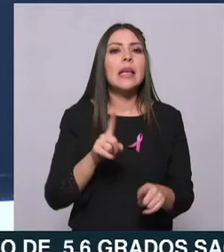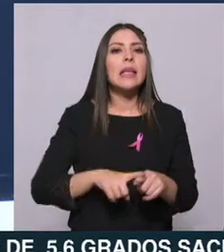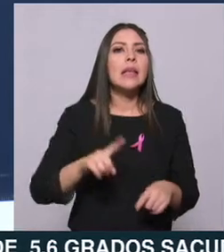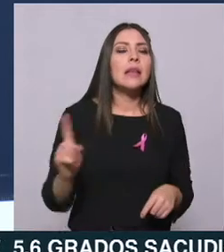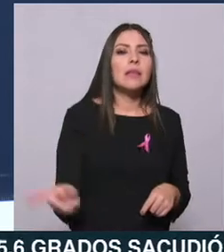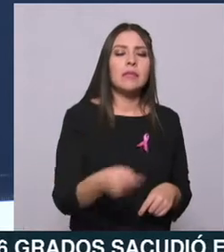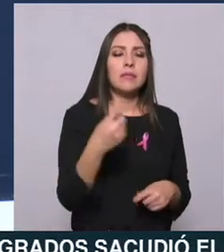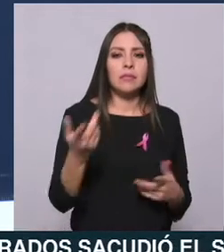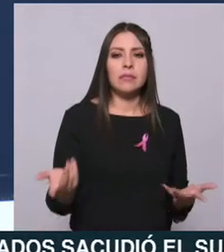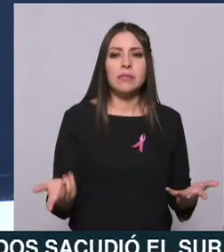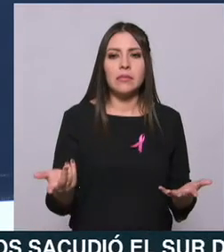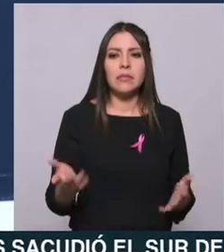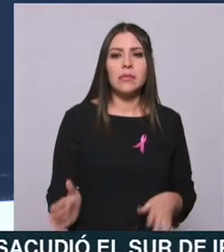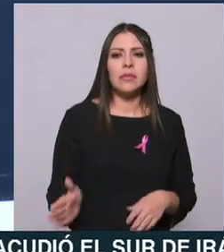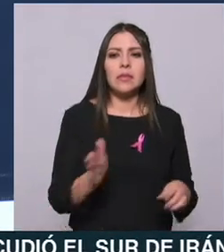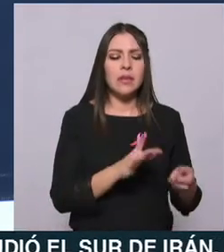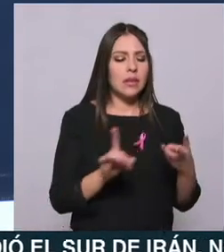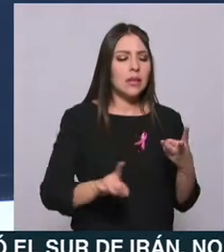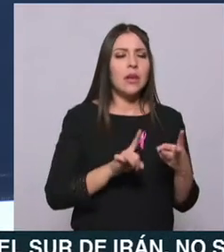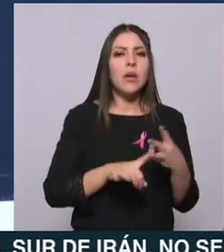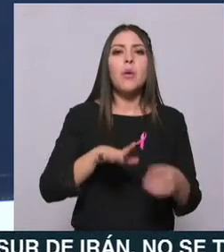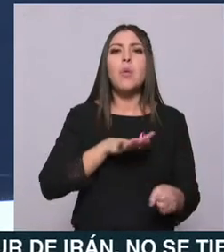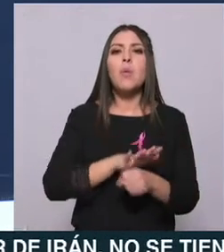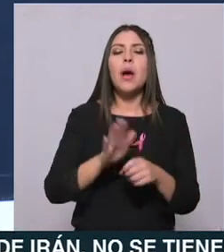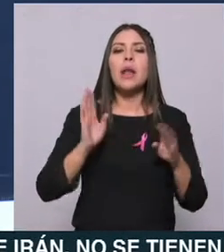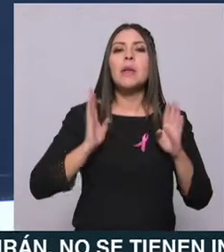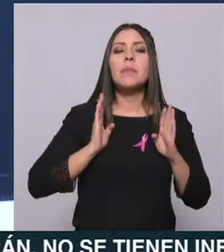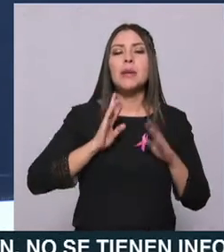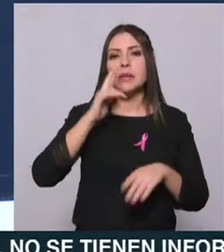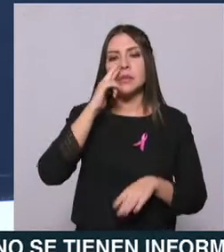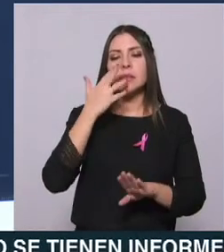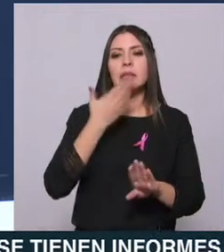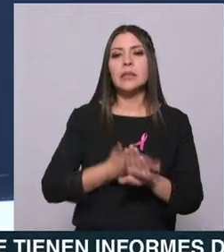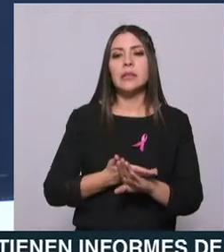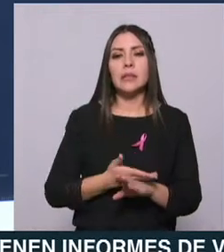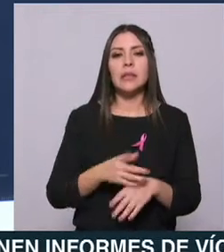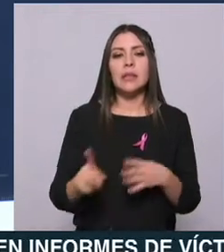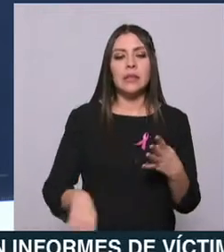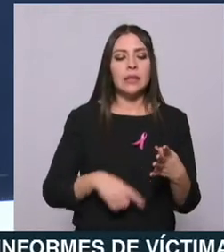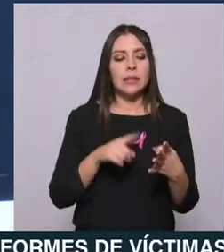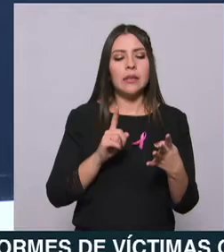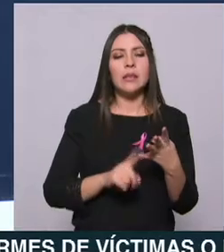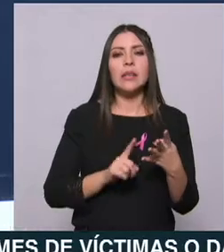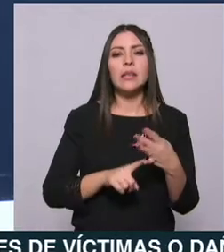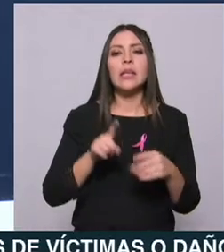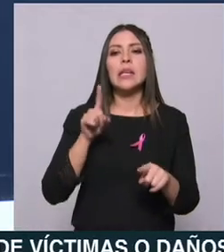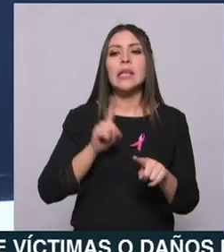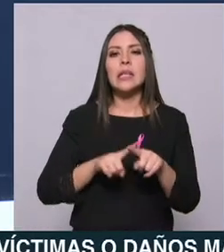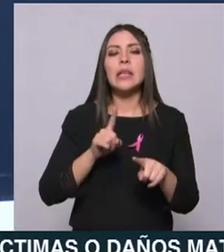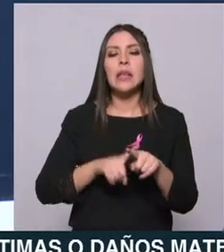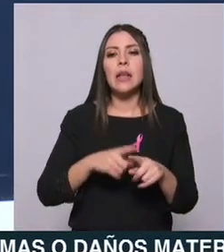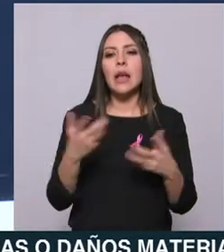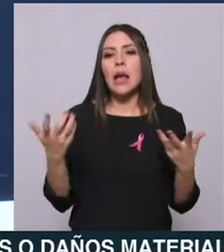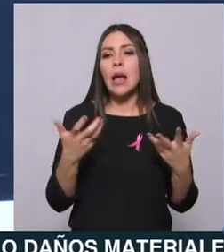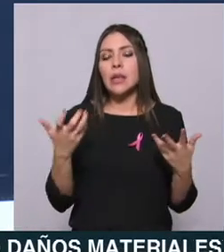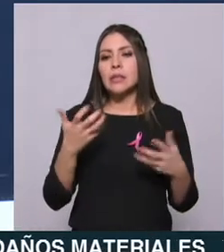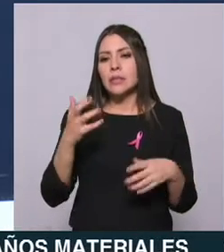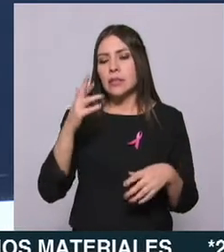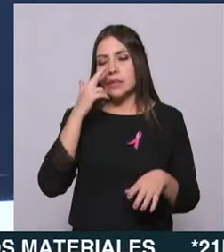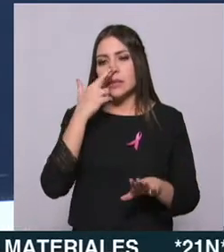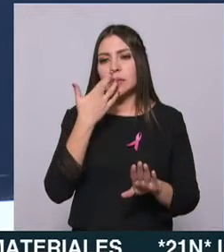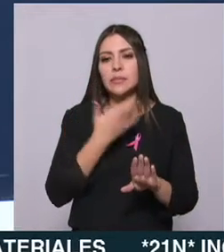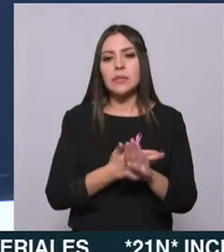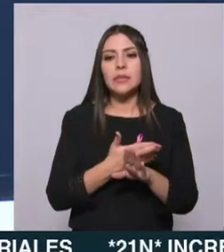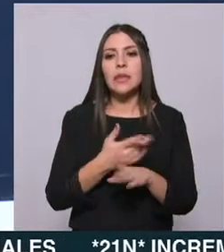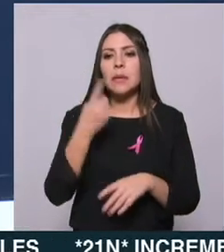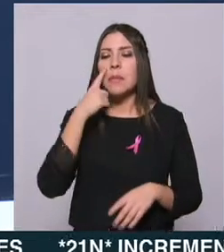de qué mandos militares pasó? ¿Quién o quiénes dilataron la expedición de la orden de